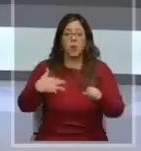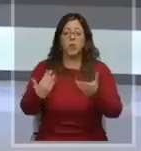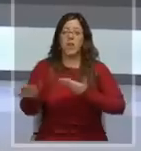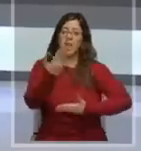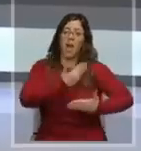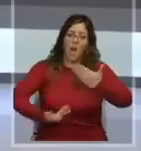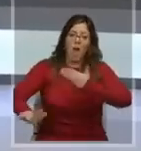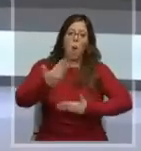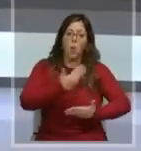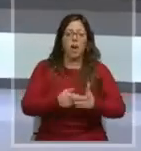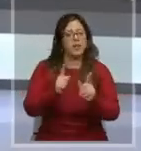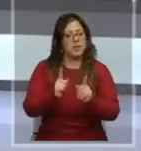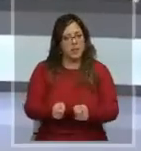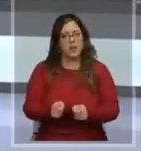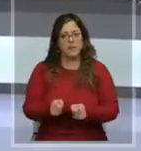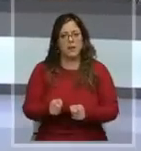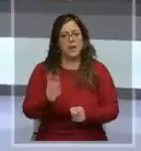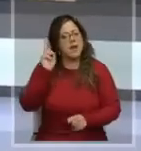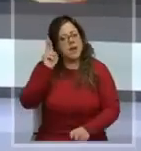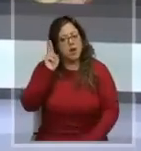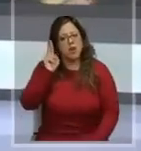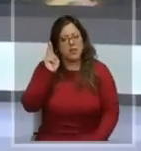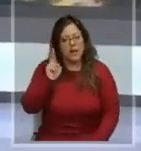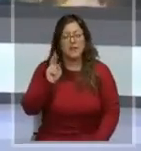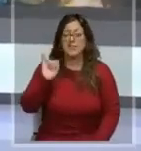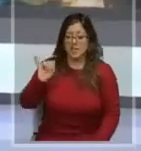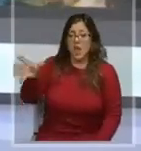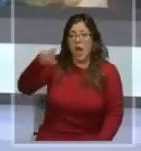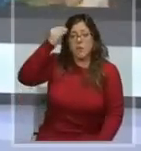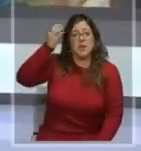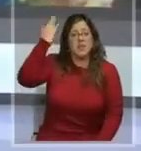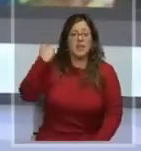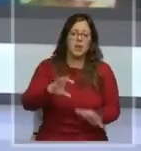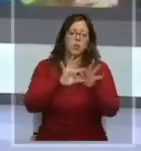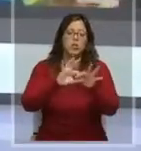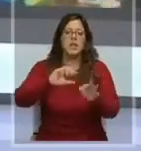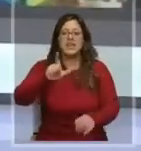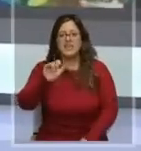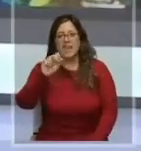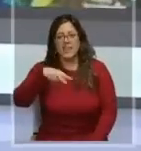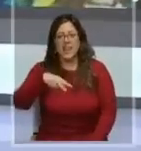autocuidado. El autocuidado, a cuidarse, claro que sí. A resguardarse. A aprender de los eventos anteriores. Gracias, Gianfranco. Que esté bien, Ramón, nos vemos.